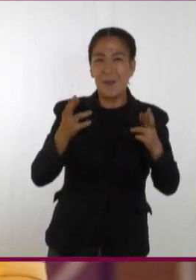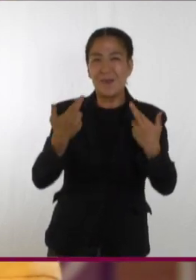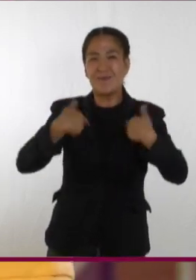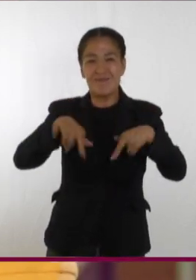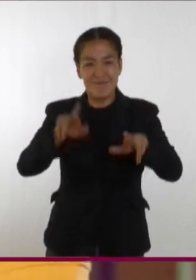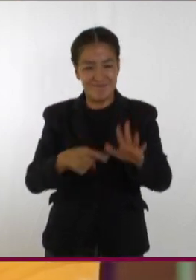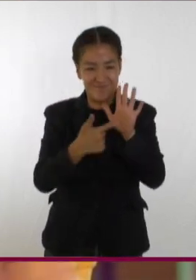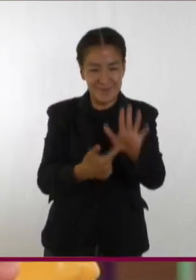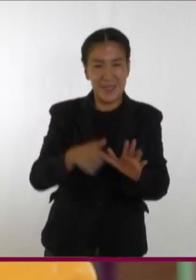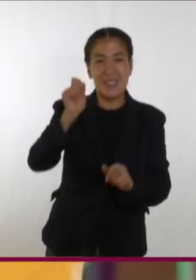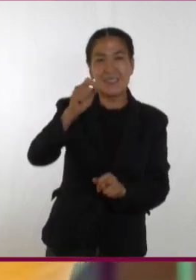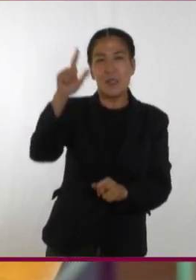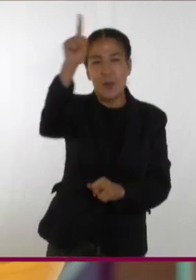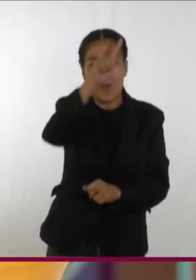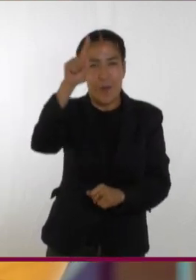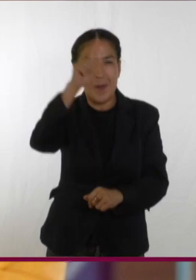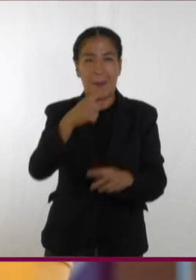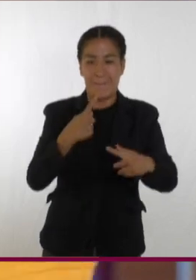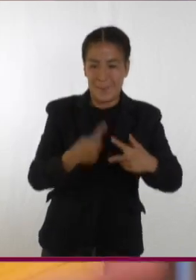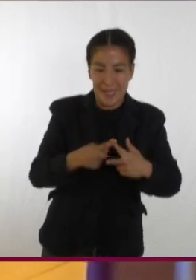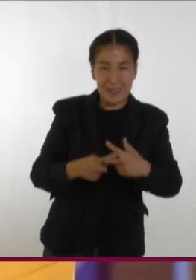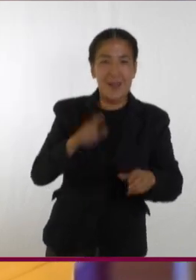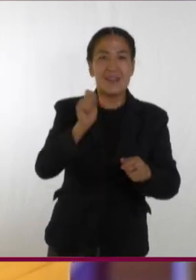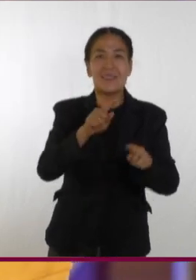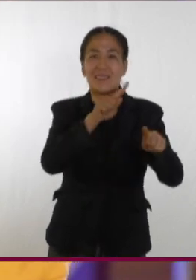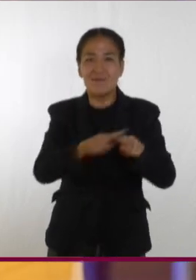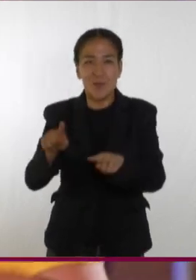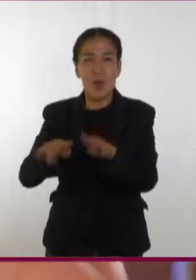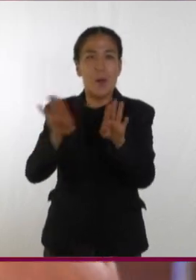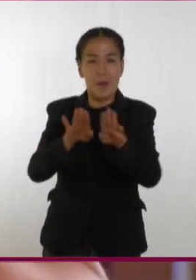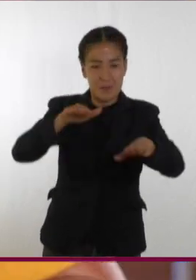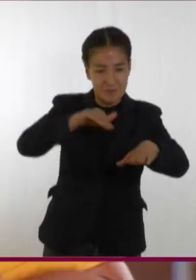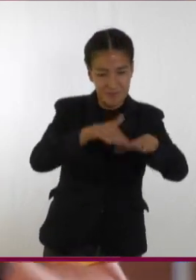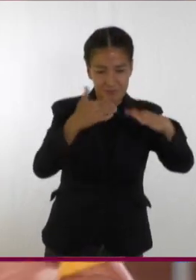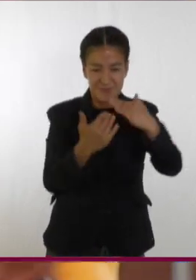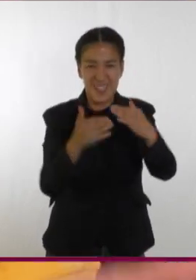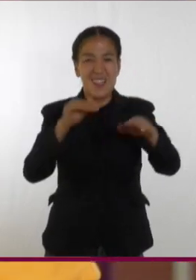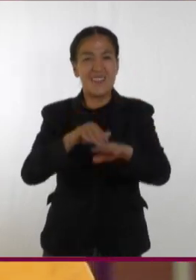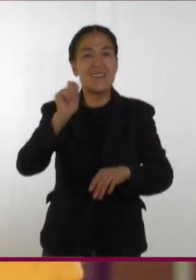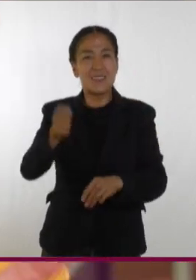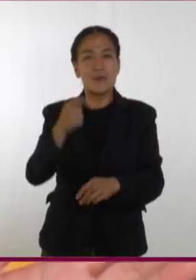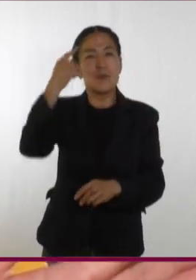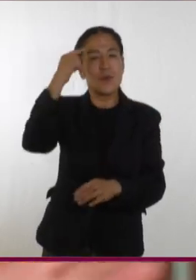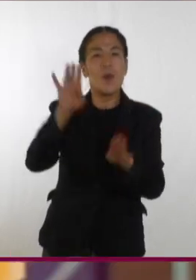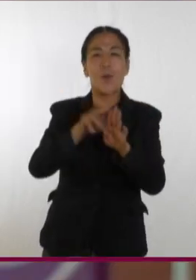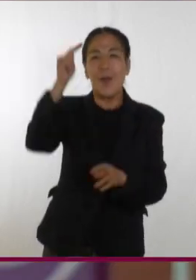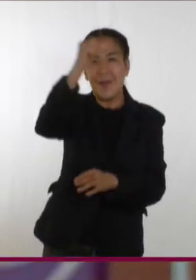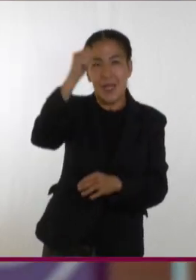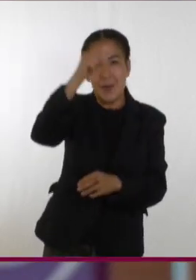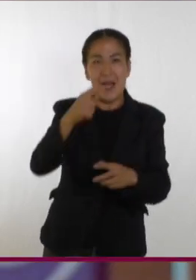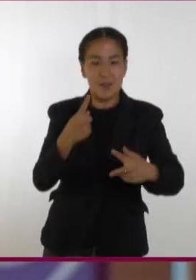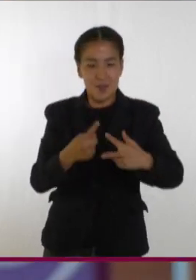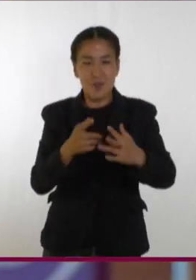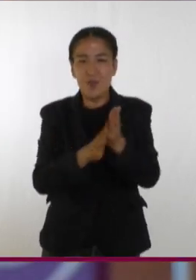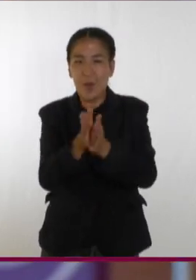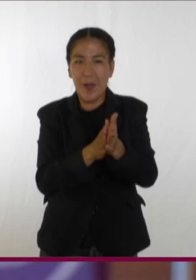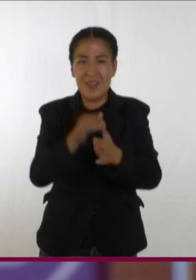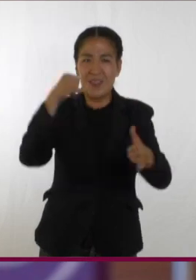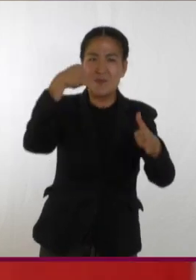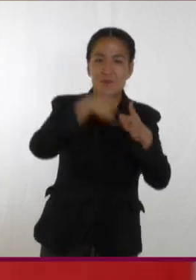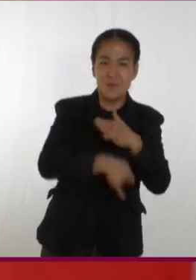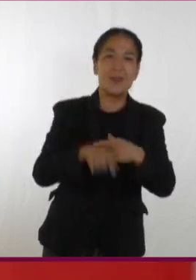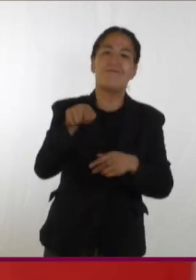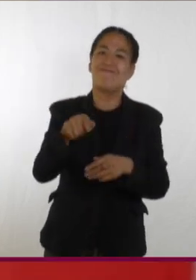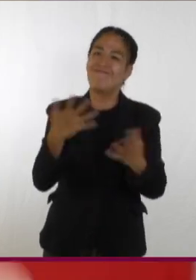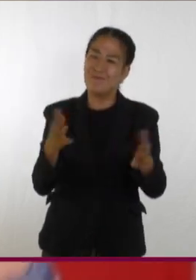representado un desafío lógico y matemático y quizá por ello existe una gran variedad de rompecabezas en los que se aplica la teoría del chocolate